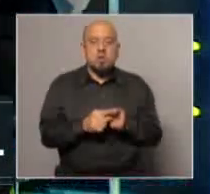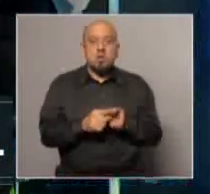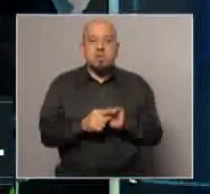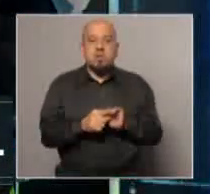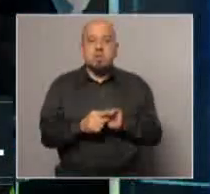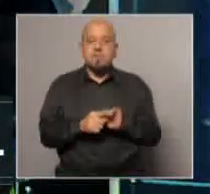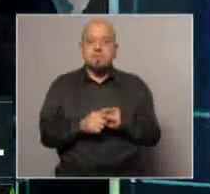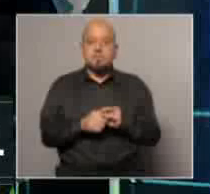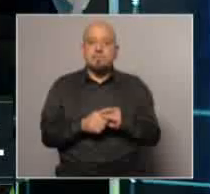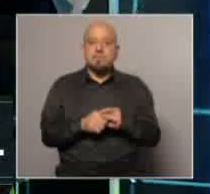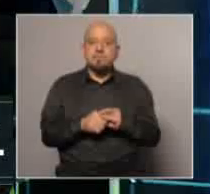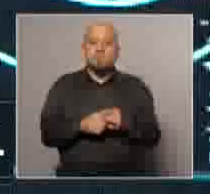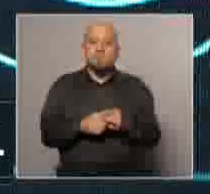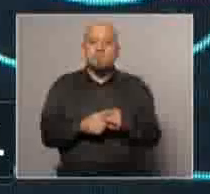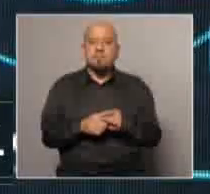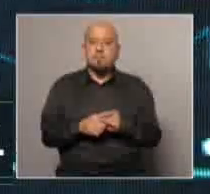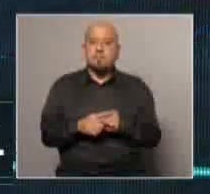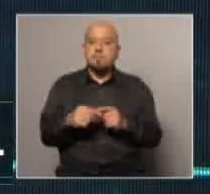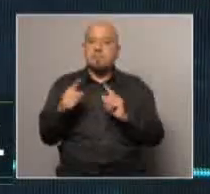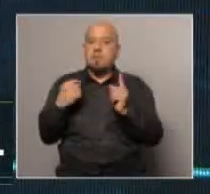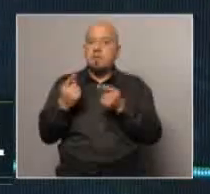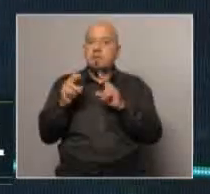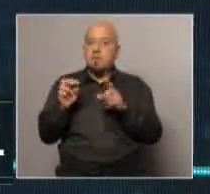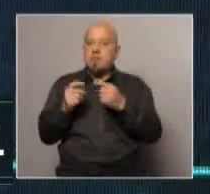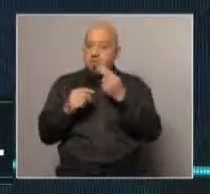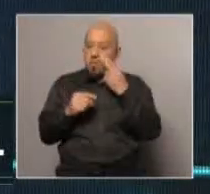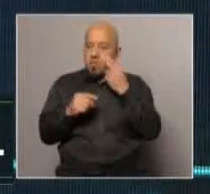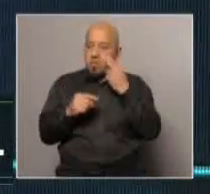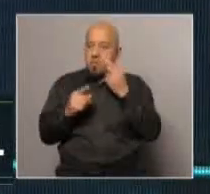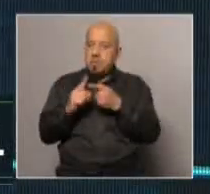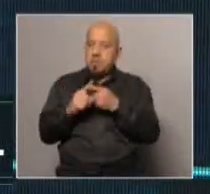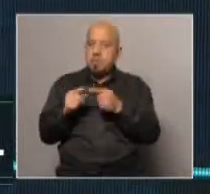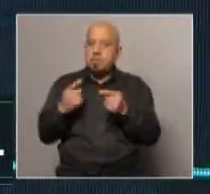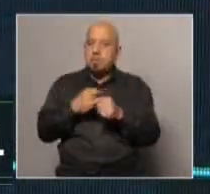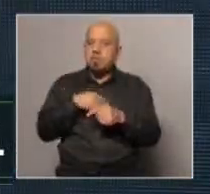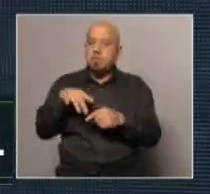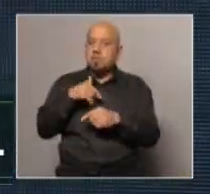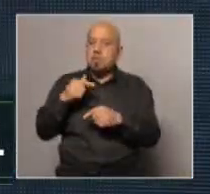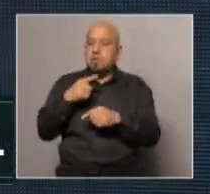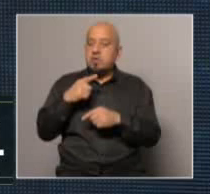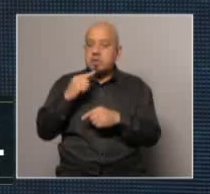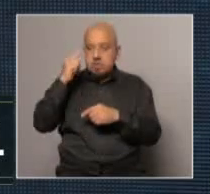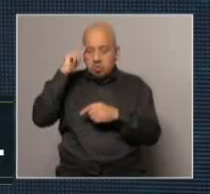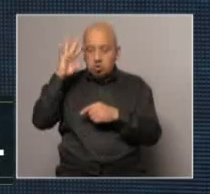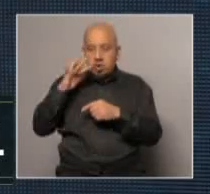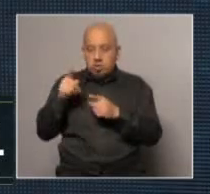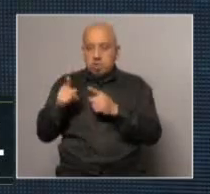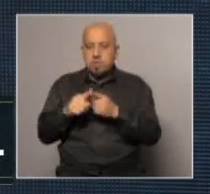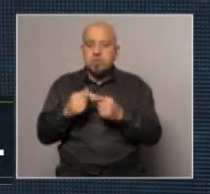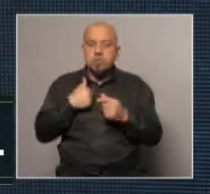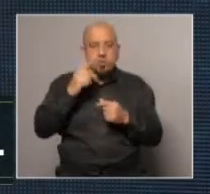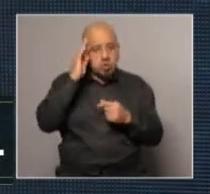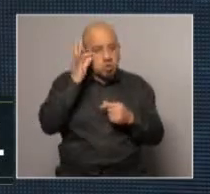problema una cuestión orgánica, ¿no? Cuando probablemente también puede ser social o psicológica, ¿no? Yo creo que es, en